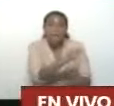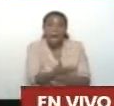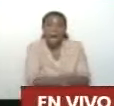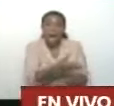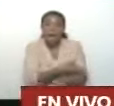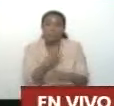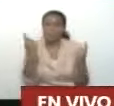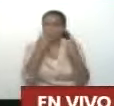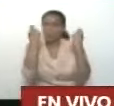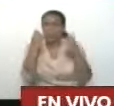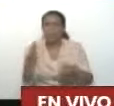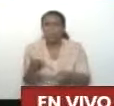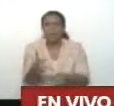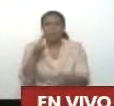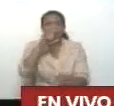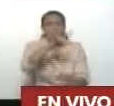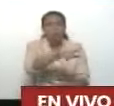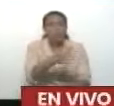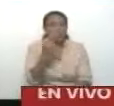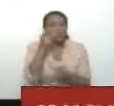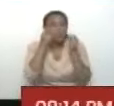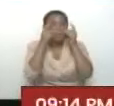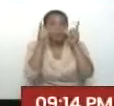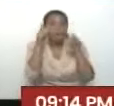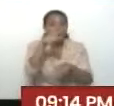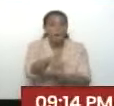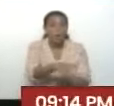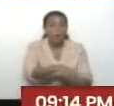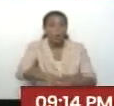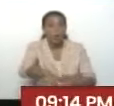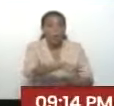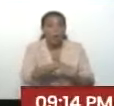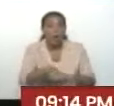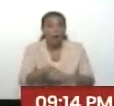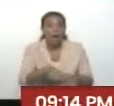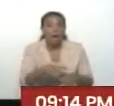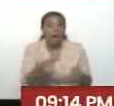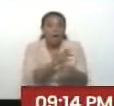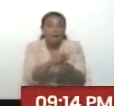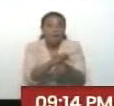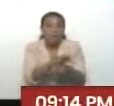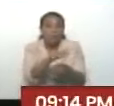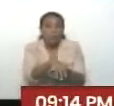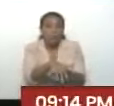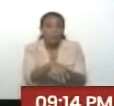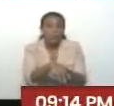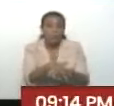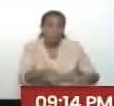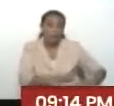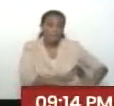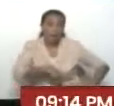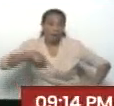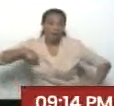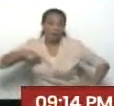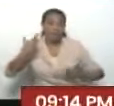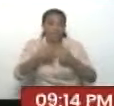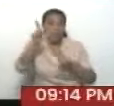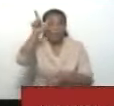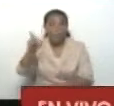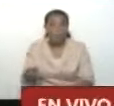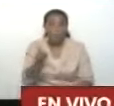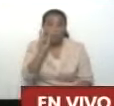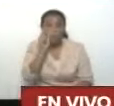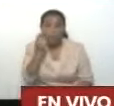tema de promoción. Y lo primero que nos sorprende es que cuando llegamos a pasar frontera, yo llevaba la espada de Bolívar, dos que